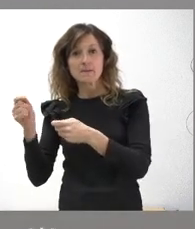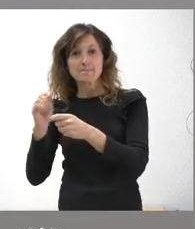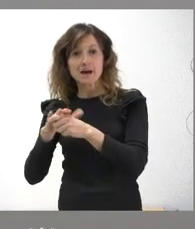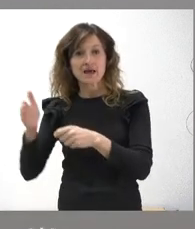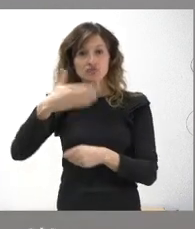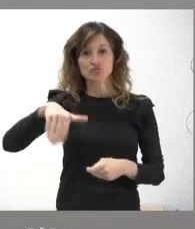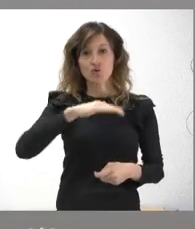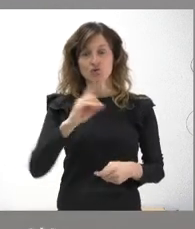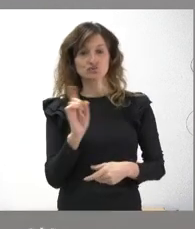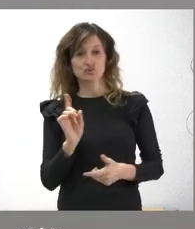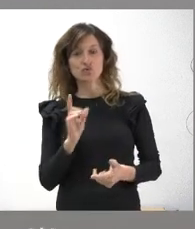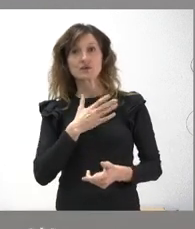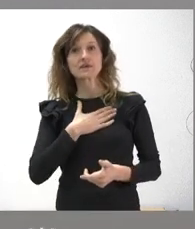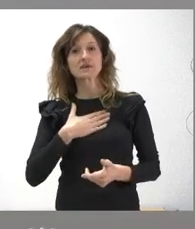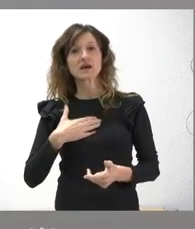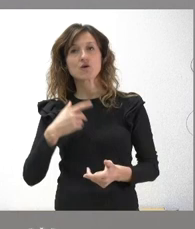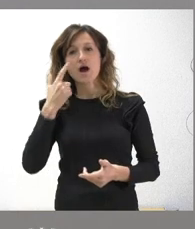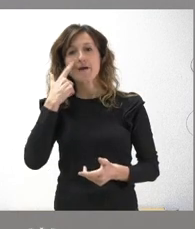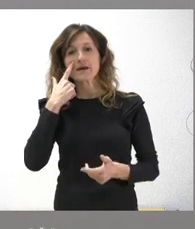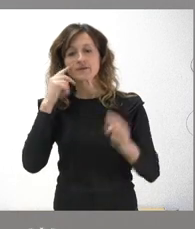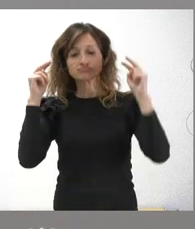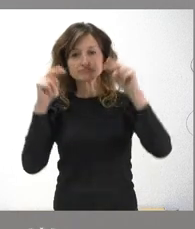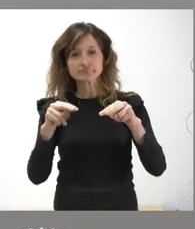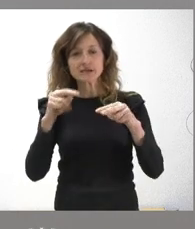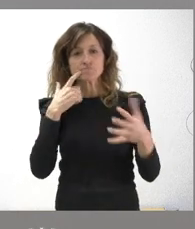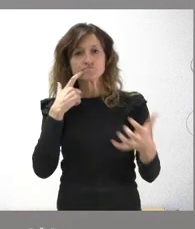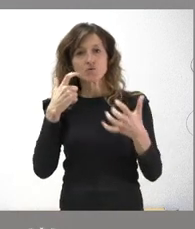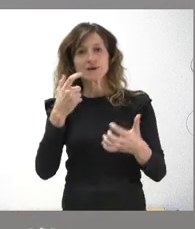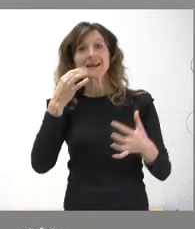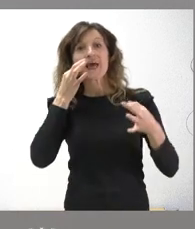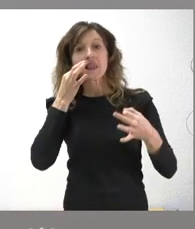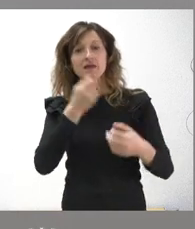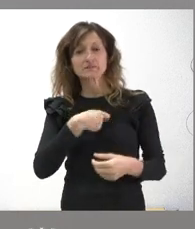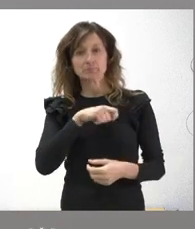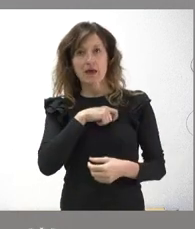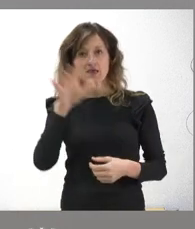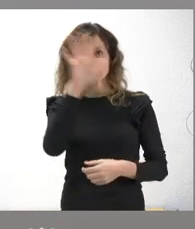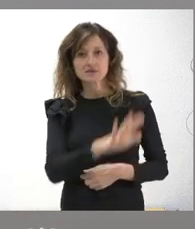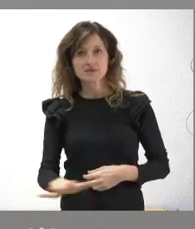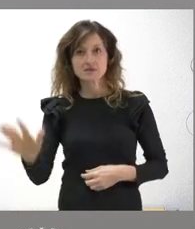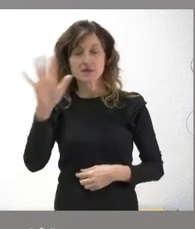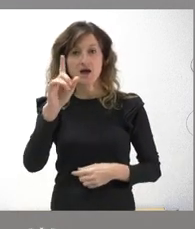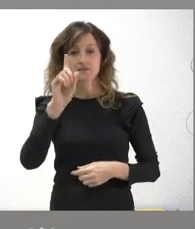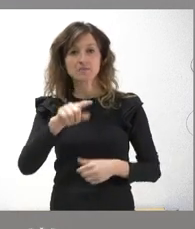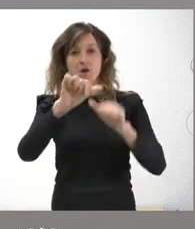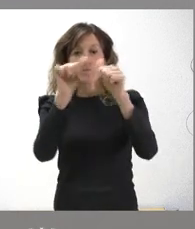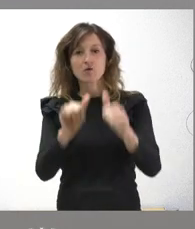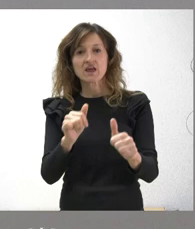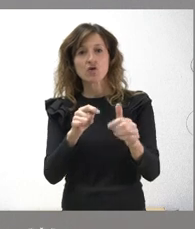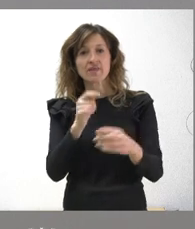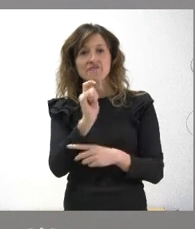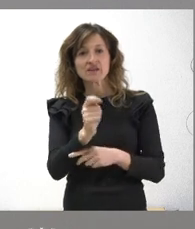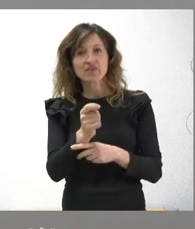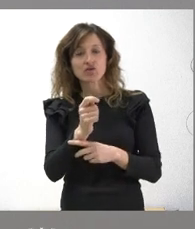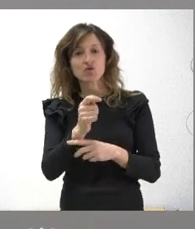nosotros vamos a que se tenga en cuenta la realidad de España y Por tanto se nos aplique un modelo de financiación que